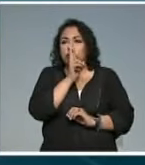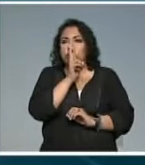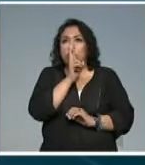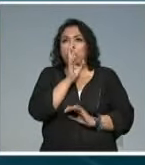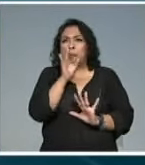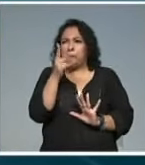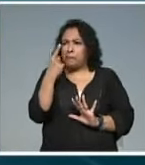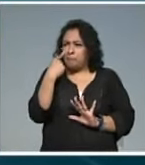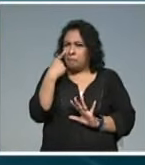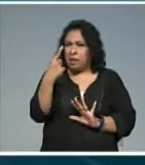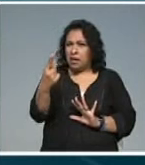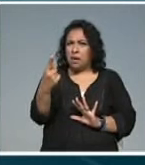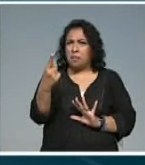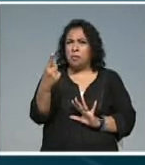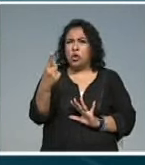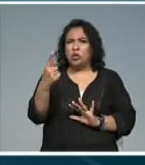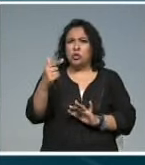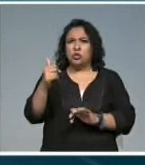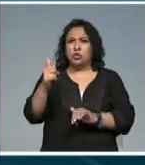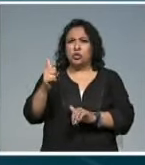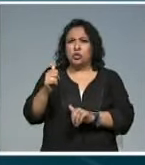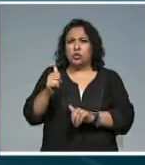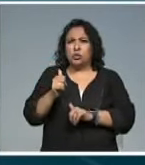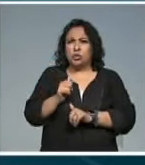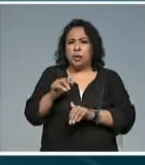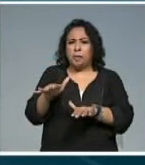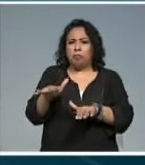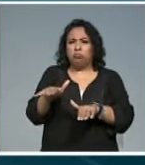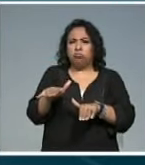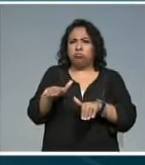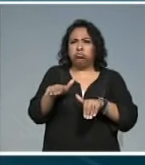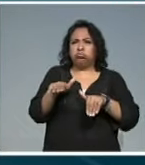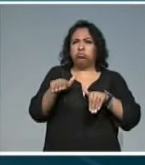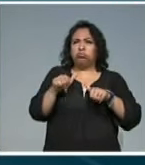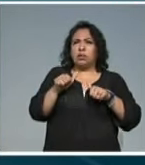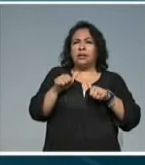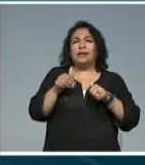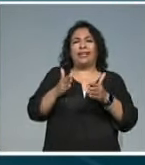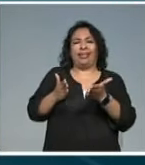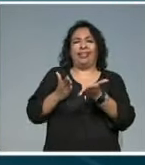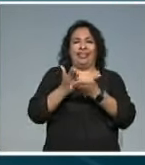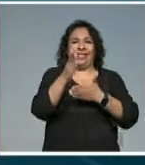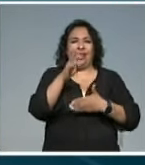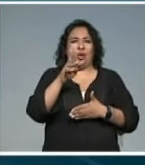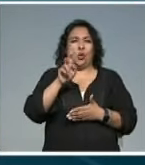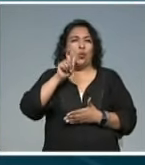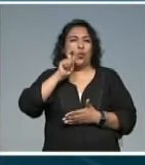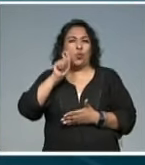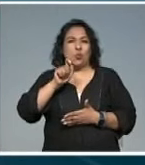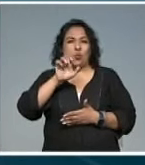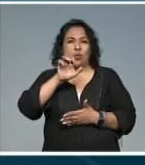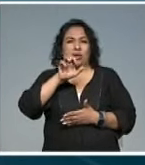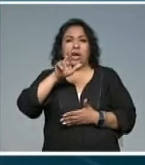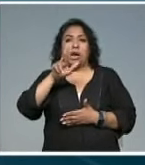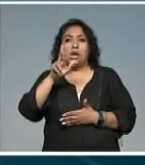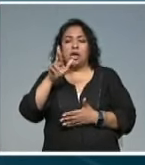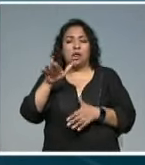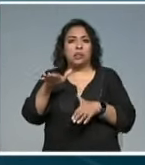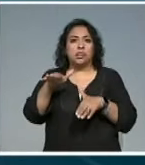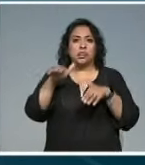repente empezamos a ver que las tropas marcha atrás con referencia a la invasión a Ucrania, y quien también está dando marcha